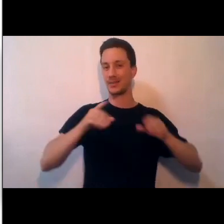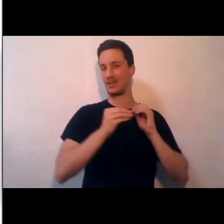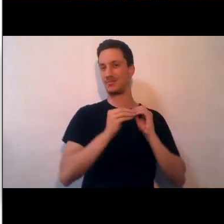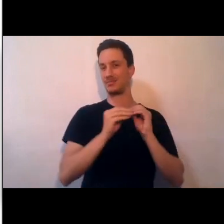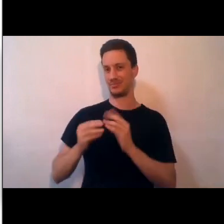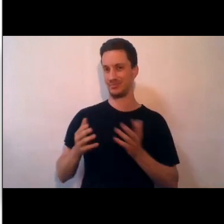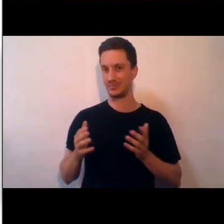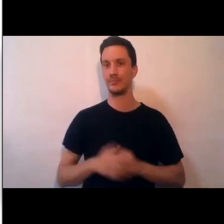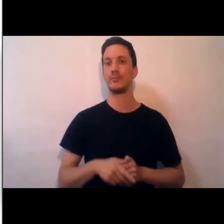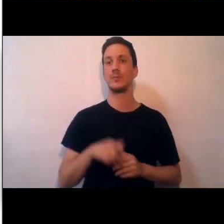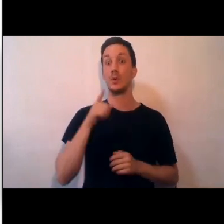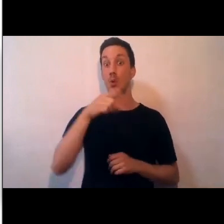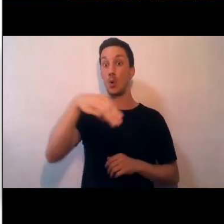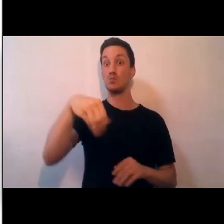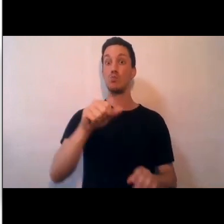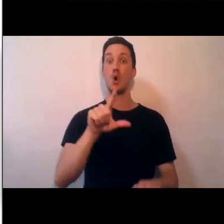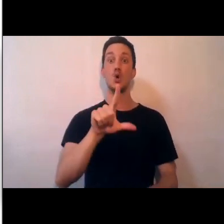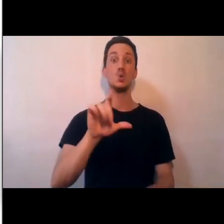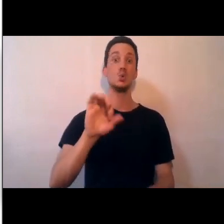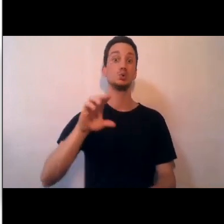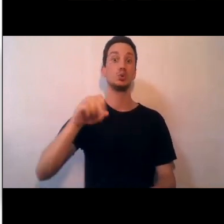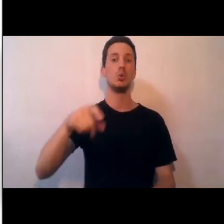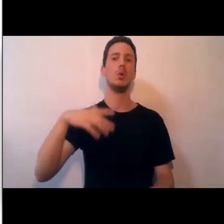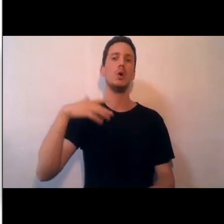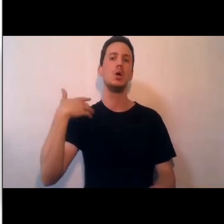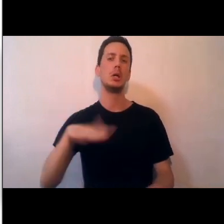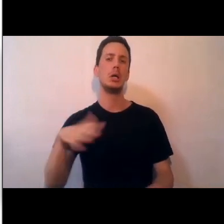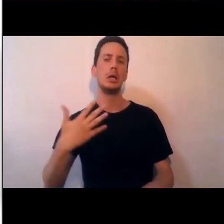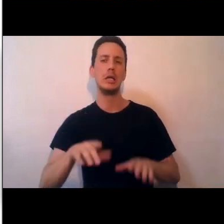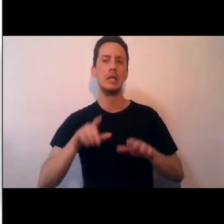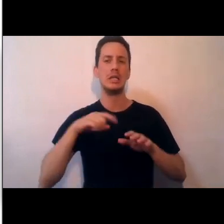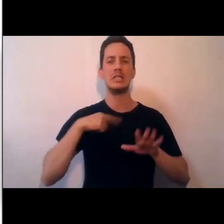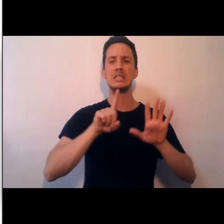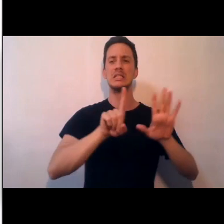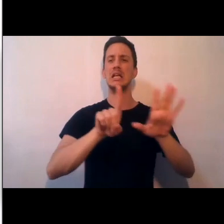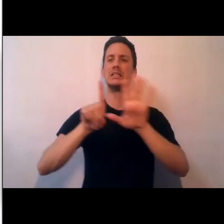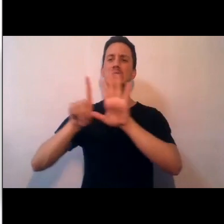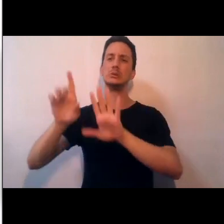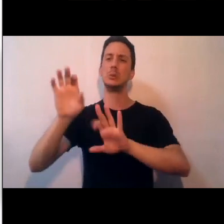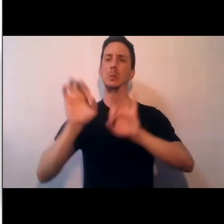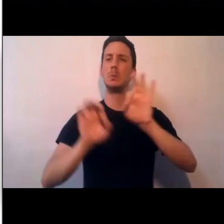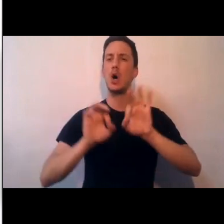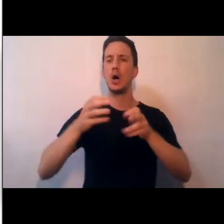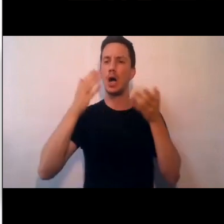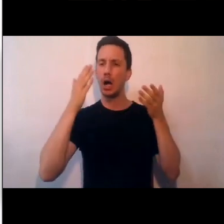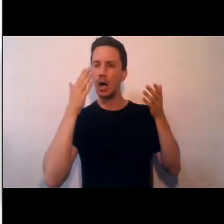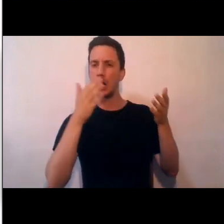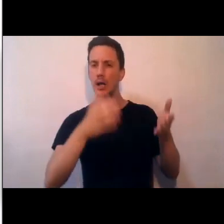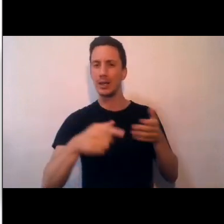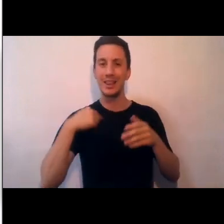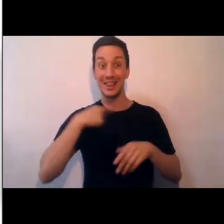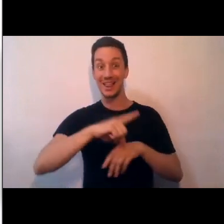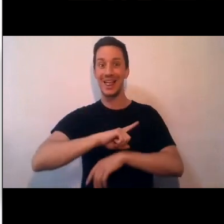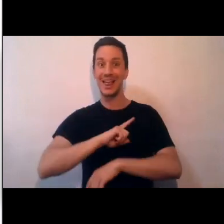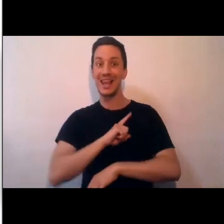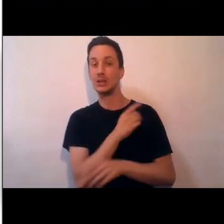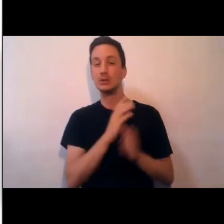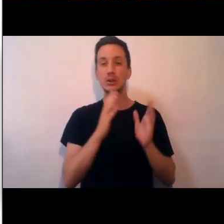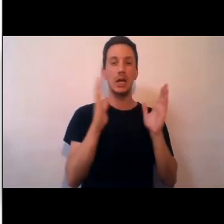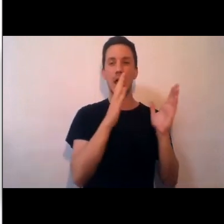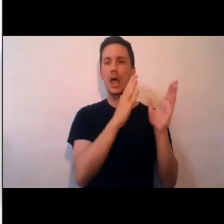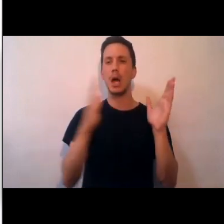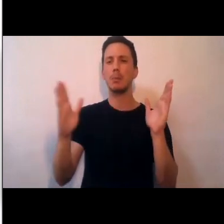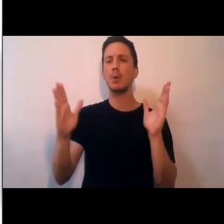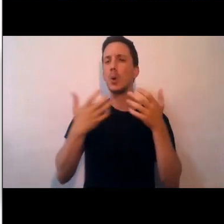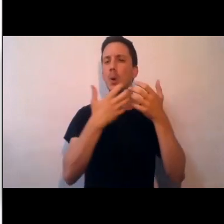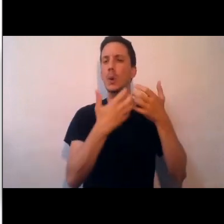moluscum, unos 2/3 de las lesiones se remiten espontáneamente en un periodo de 2